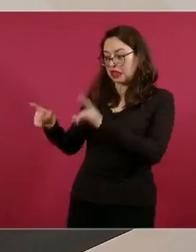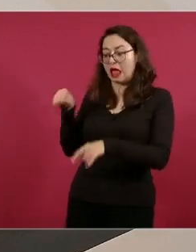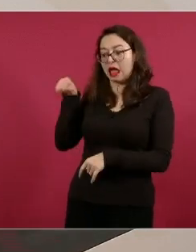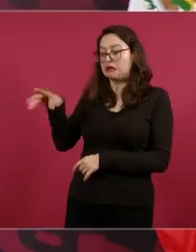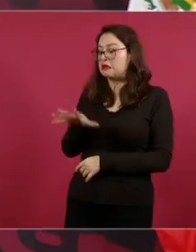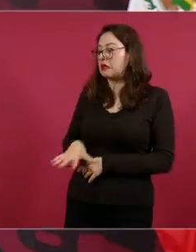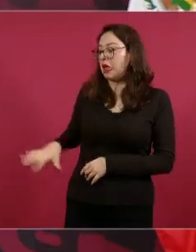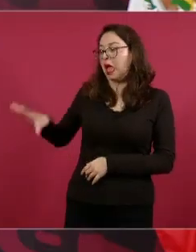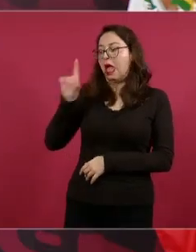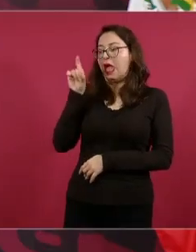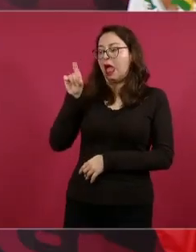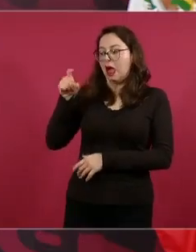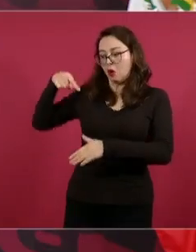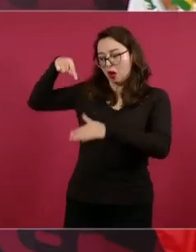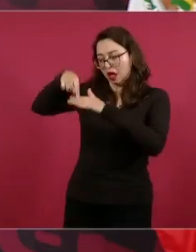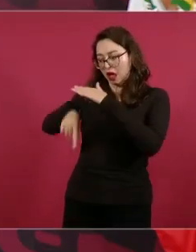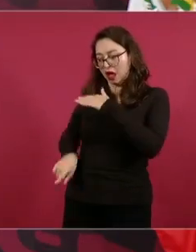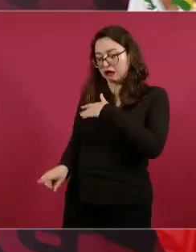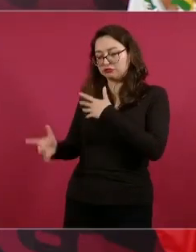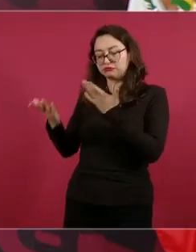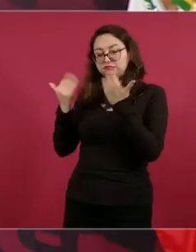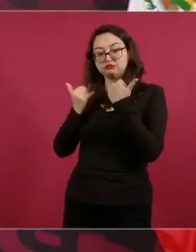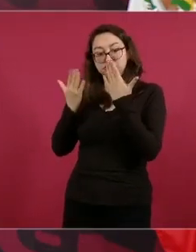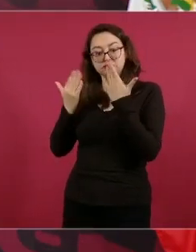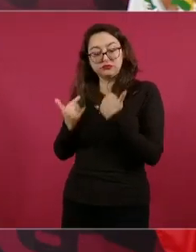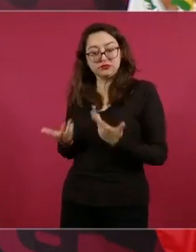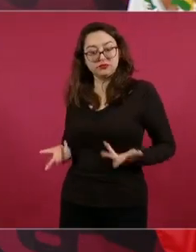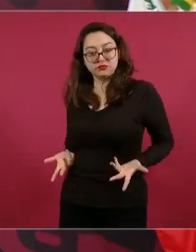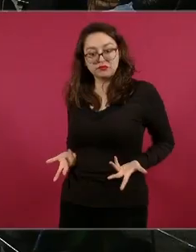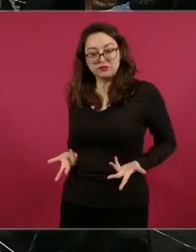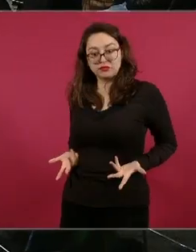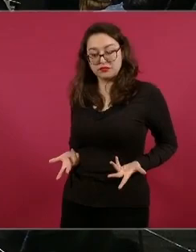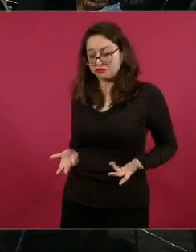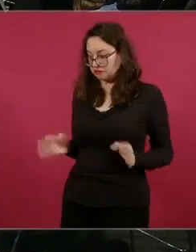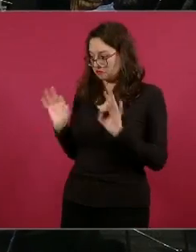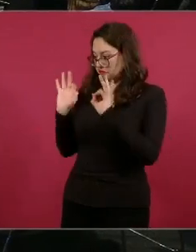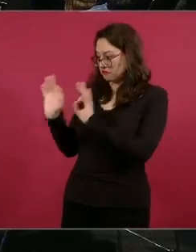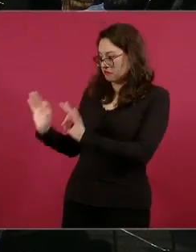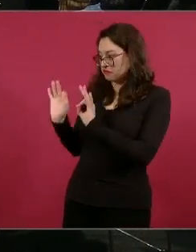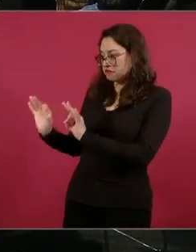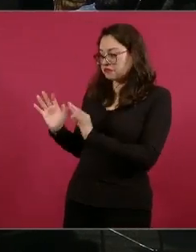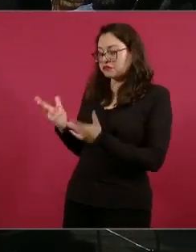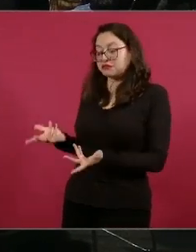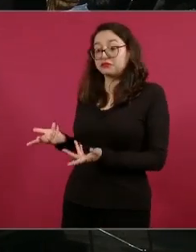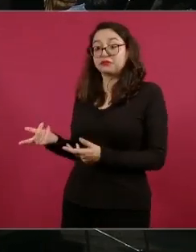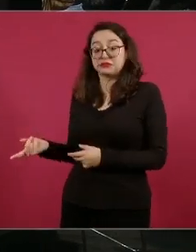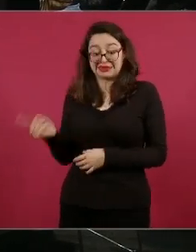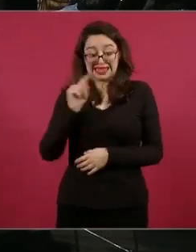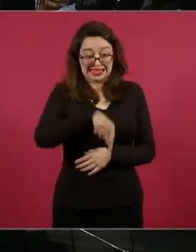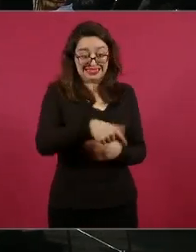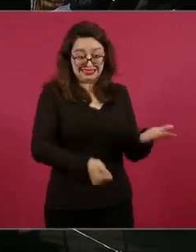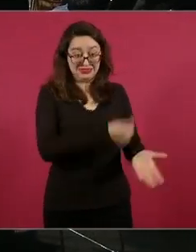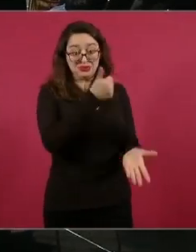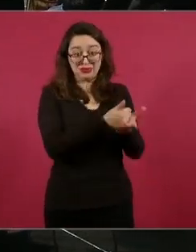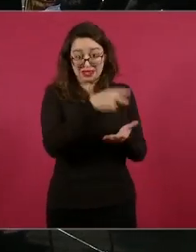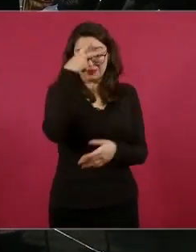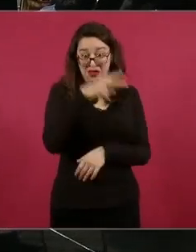precisamente por estar cerca del lago de Texcoco, no puede tener concreto